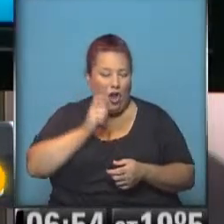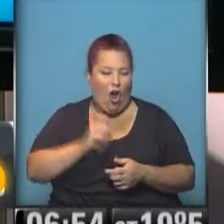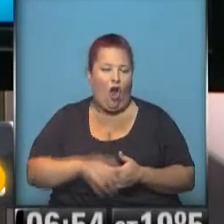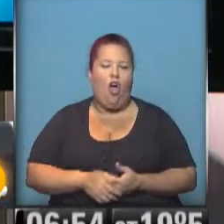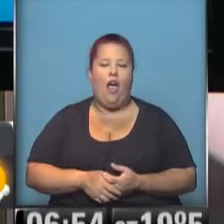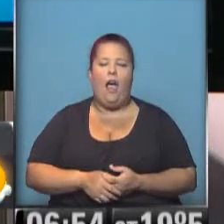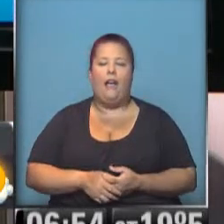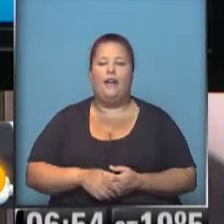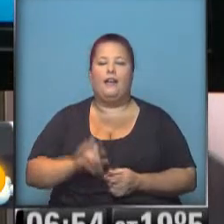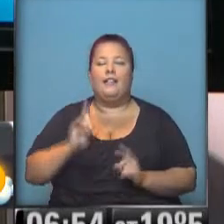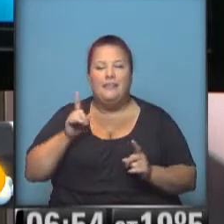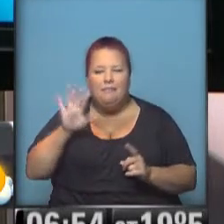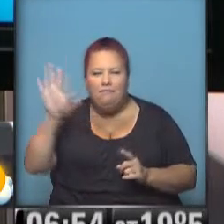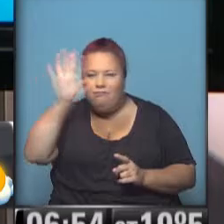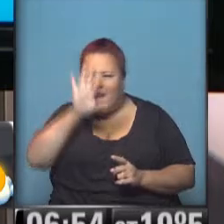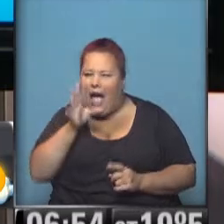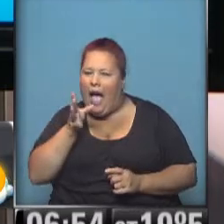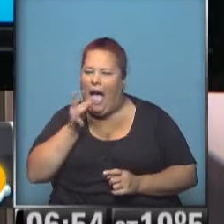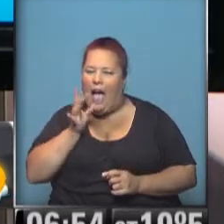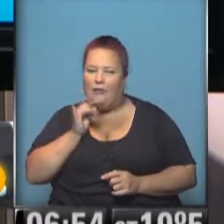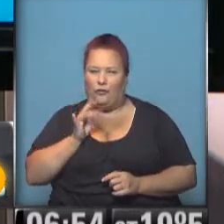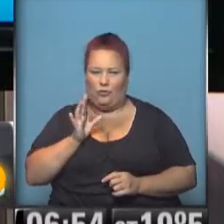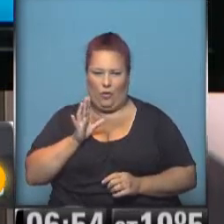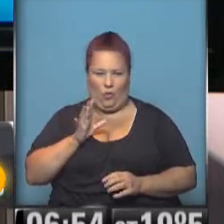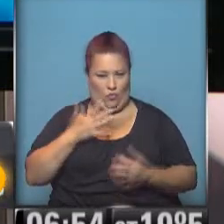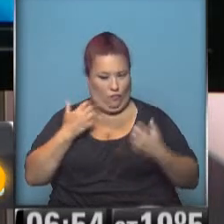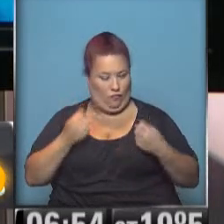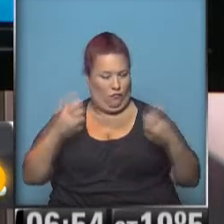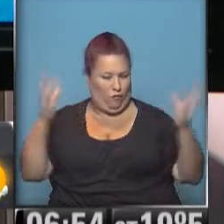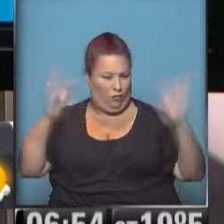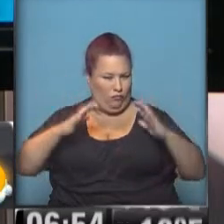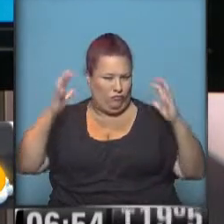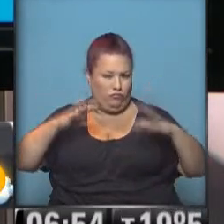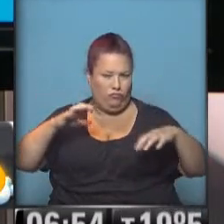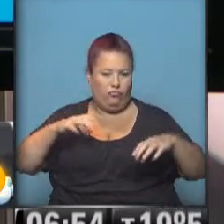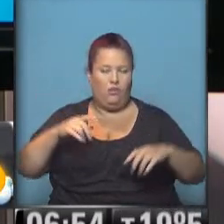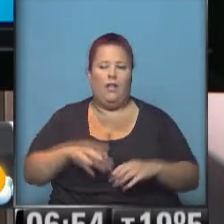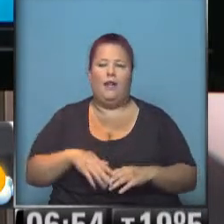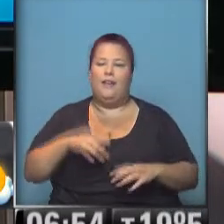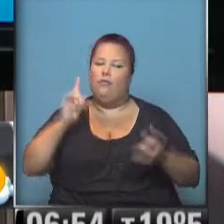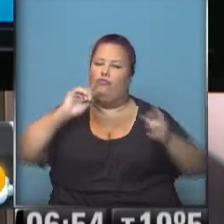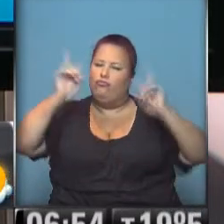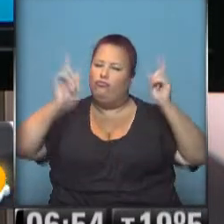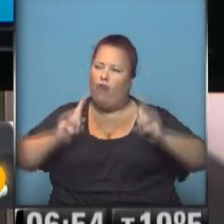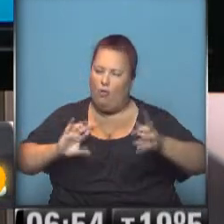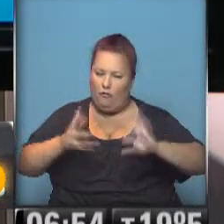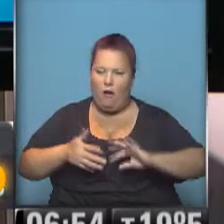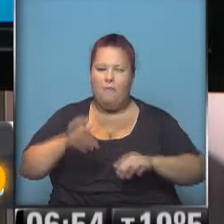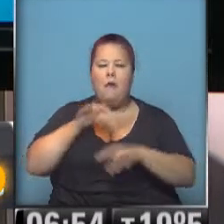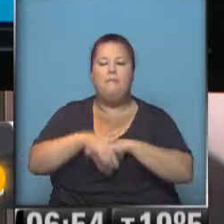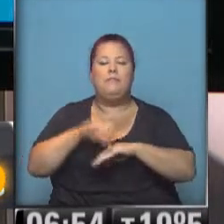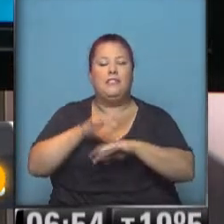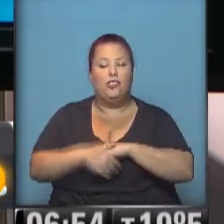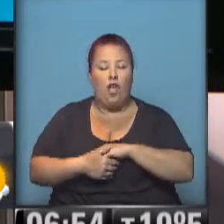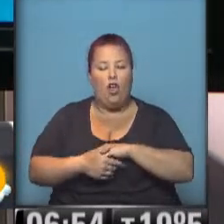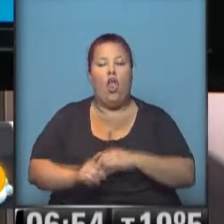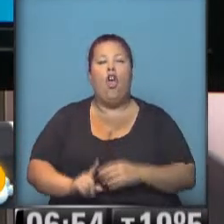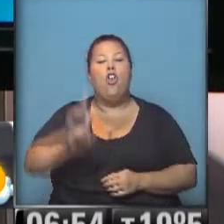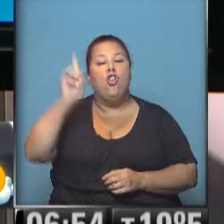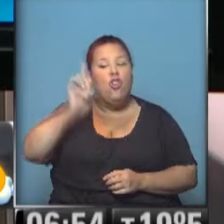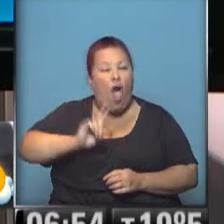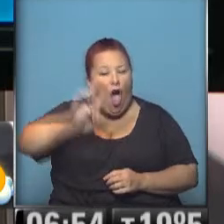hasta azulcito se ve. Fuertes, ¿eh? Los chaparrones, alguna tormentita. Misiones, en el norte,